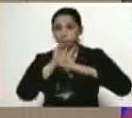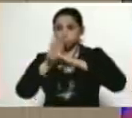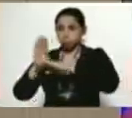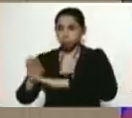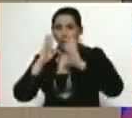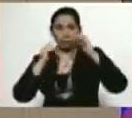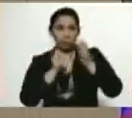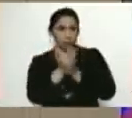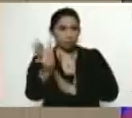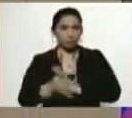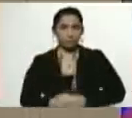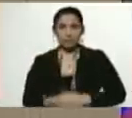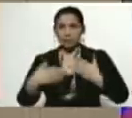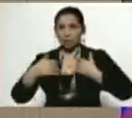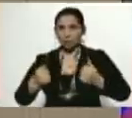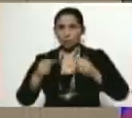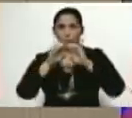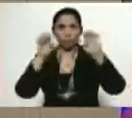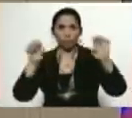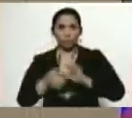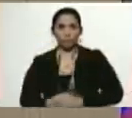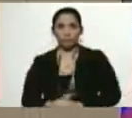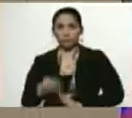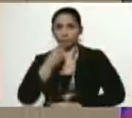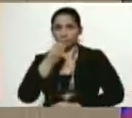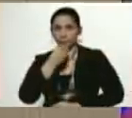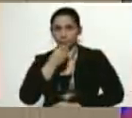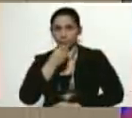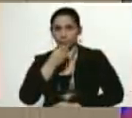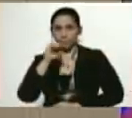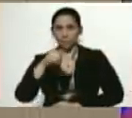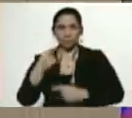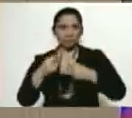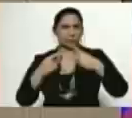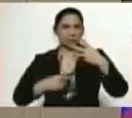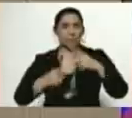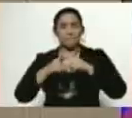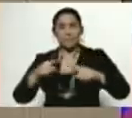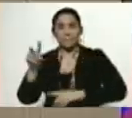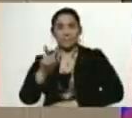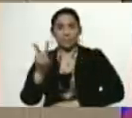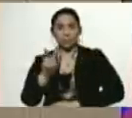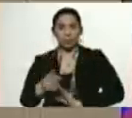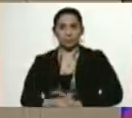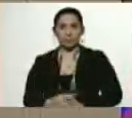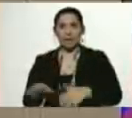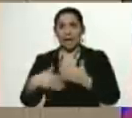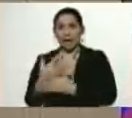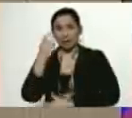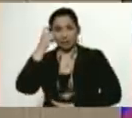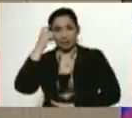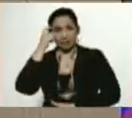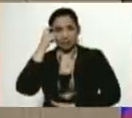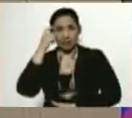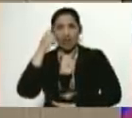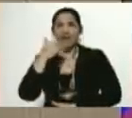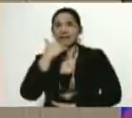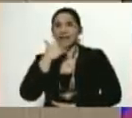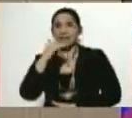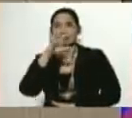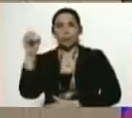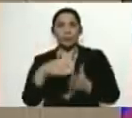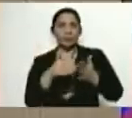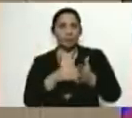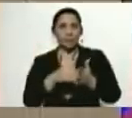atención gratuita en salud, en educación, en alimentación, etc. Pero en Venezuela, hasta la fecha, casi